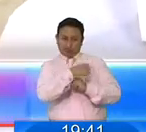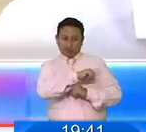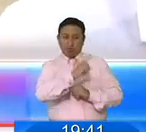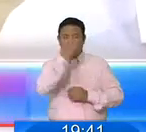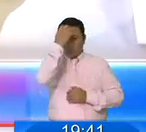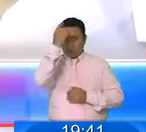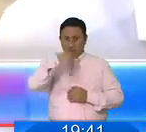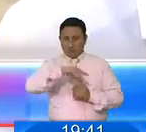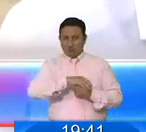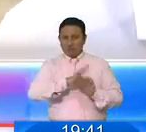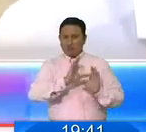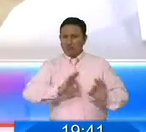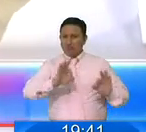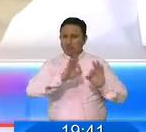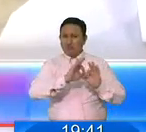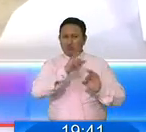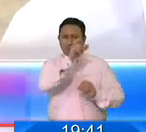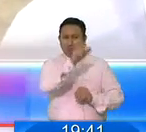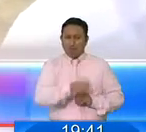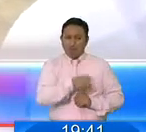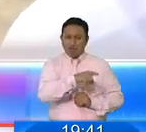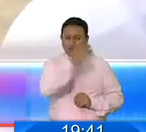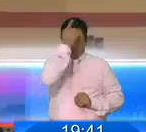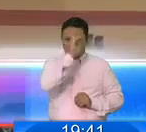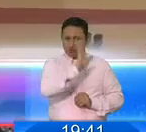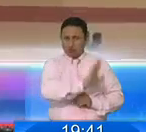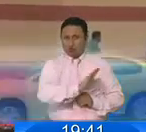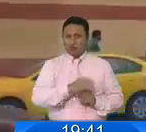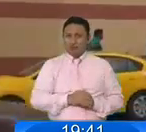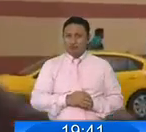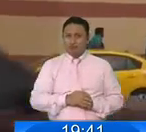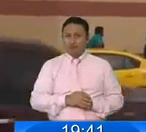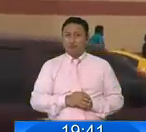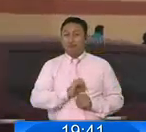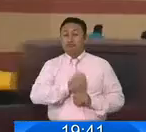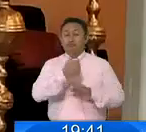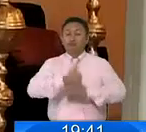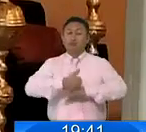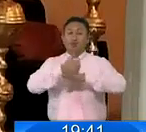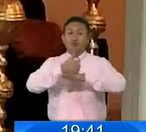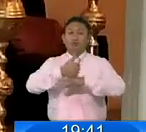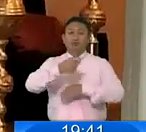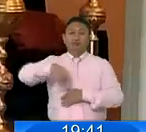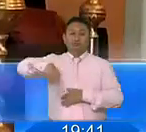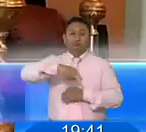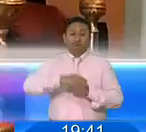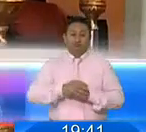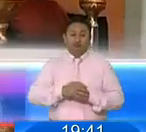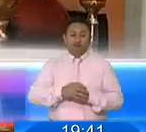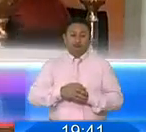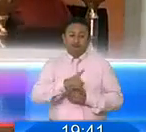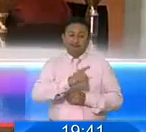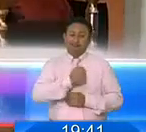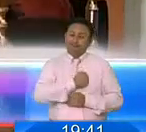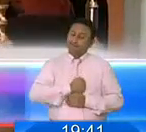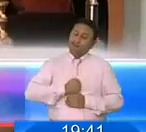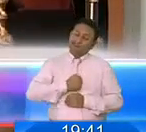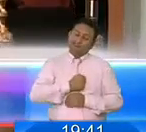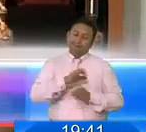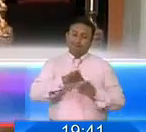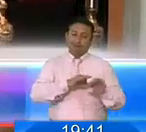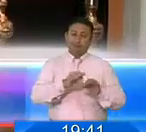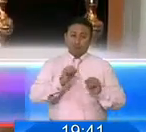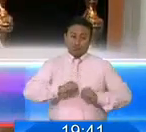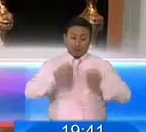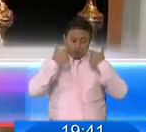educativo tienen que ver mucho con la decisión que él tome de la misma forma a autoridades de la provincia lamentaron la tragedia y señalaron que